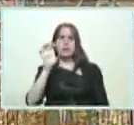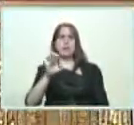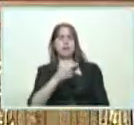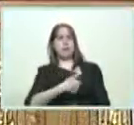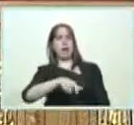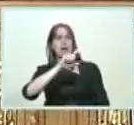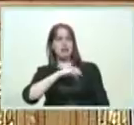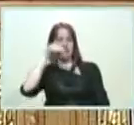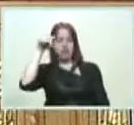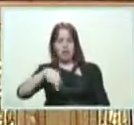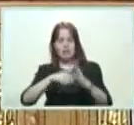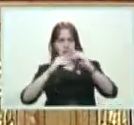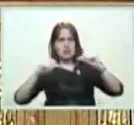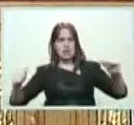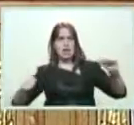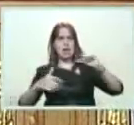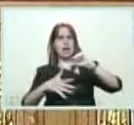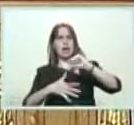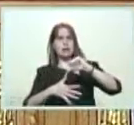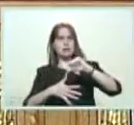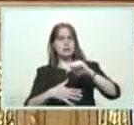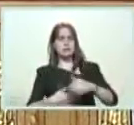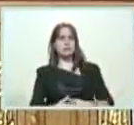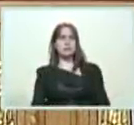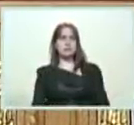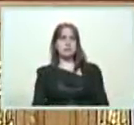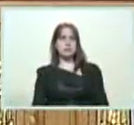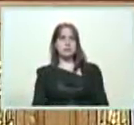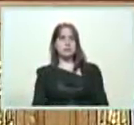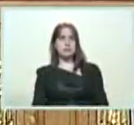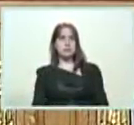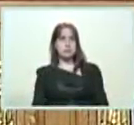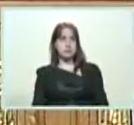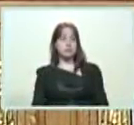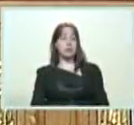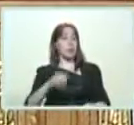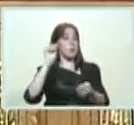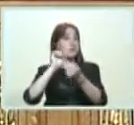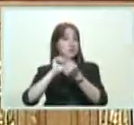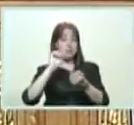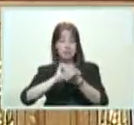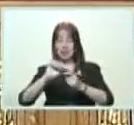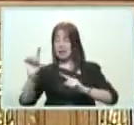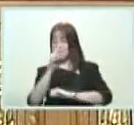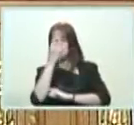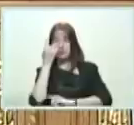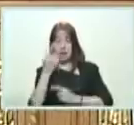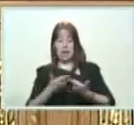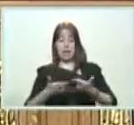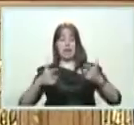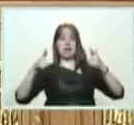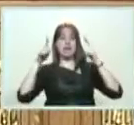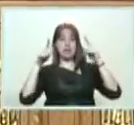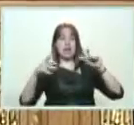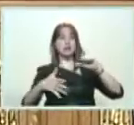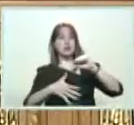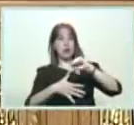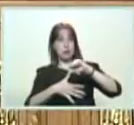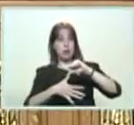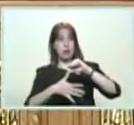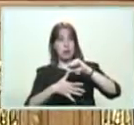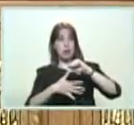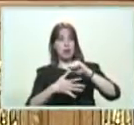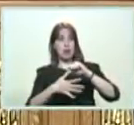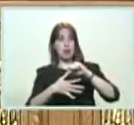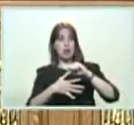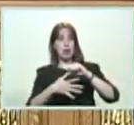estas tierras suramericanas. Echemos la piedra fundamental de la libertad suramericana.